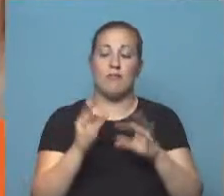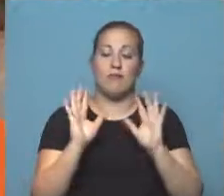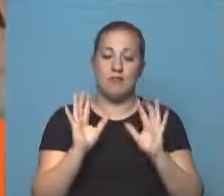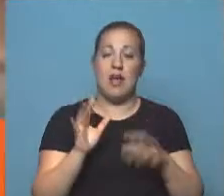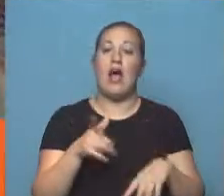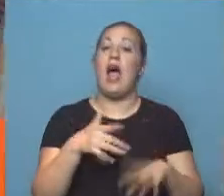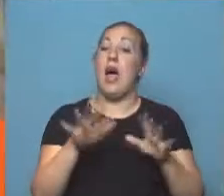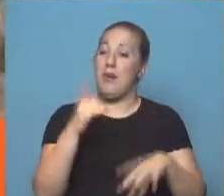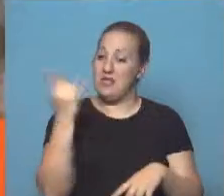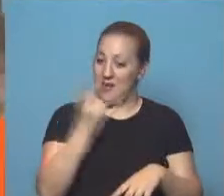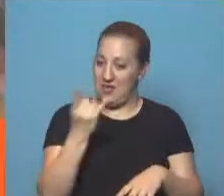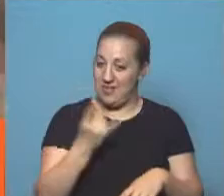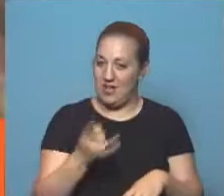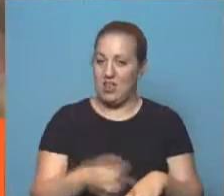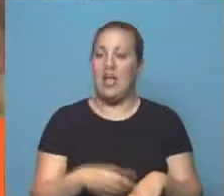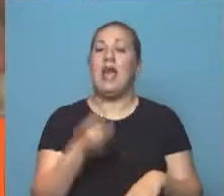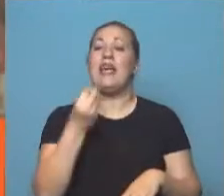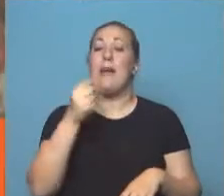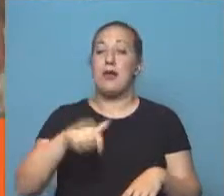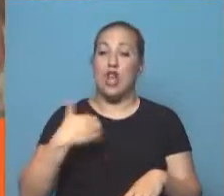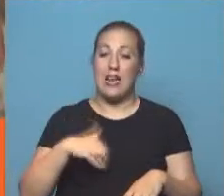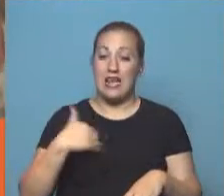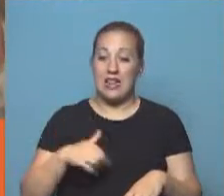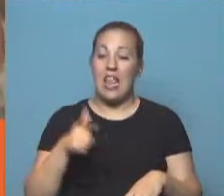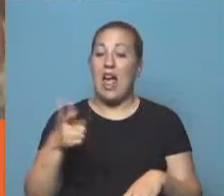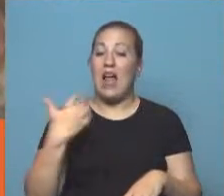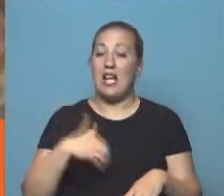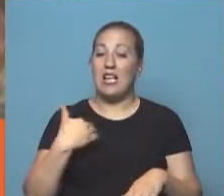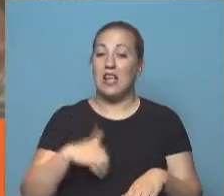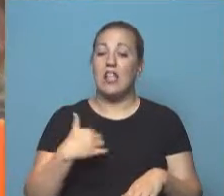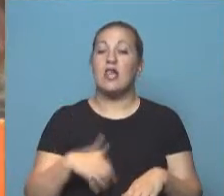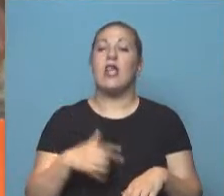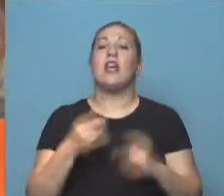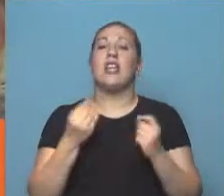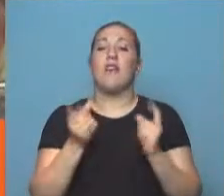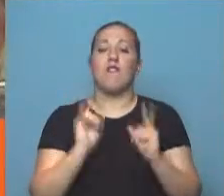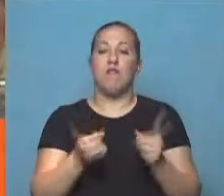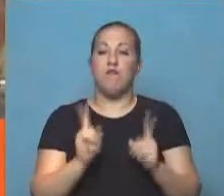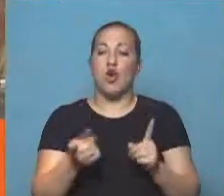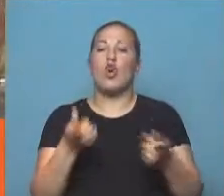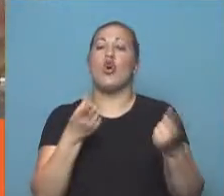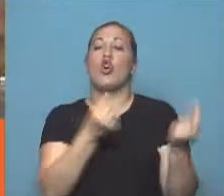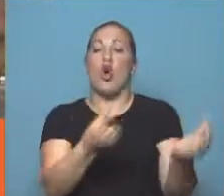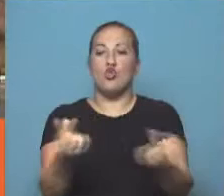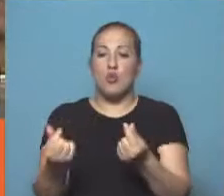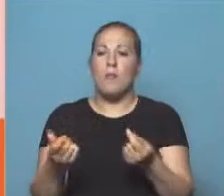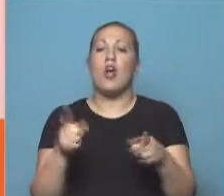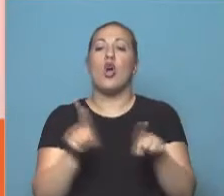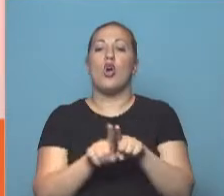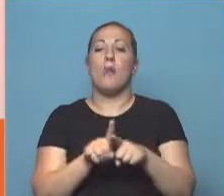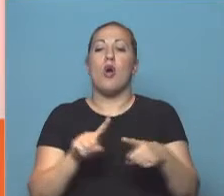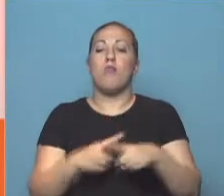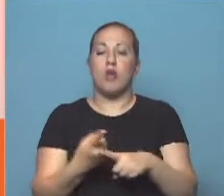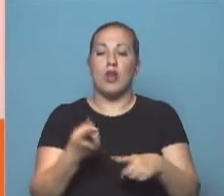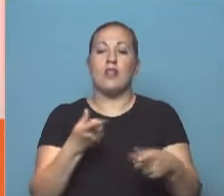es una mentira, ¿eh? A ver, ¿qué fue lo que ocurrió en la Argentina? En la Argentina vos tuviste un proceso de sostenimiento del consumo como consecuencia de una política contracíclica